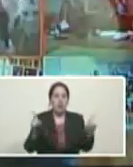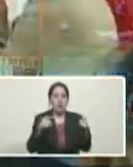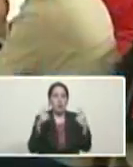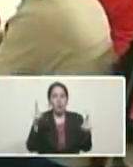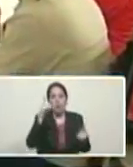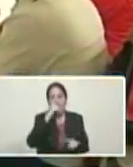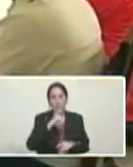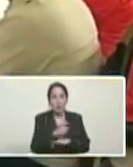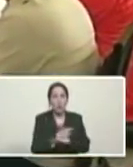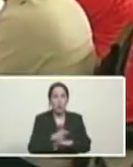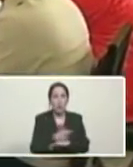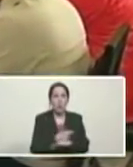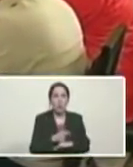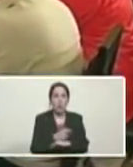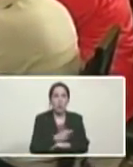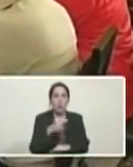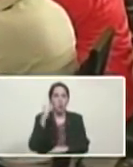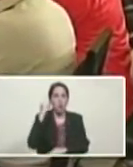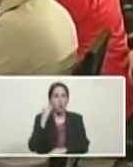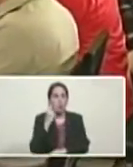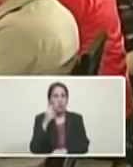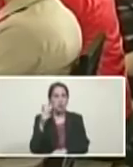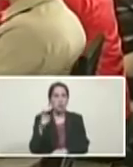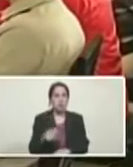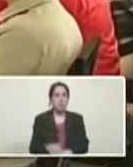gobernador justo noguera